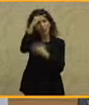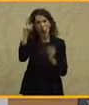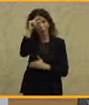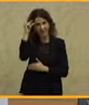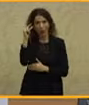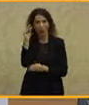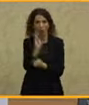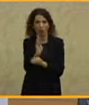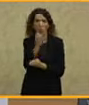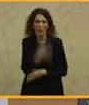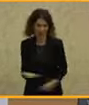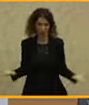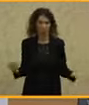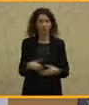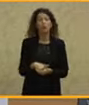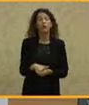mental.